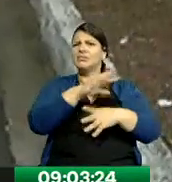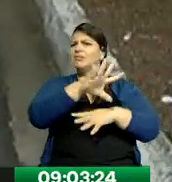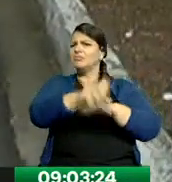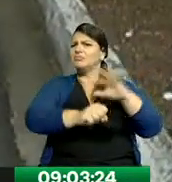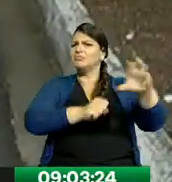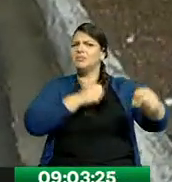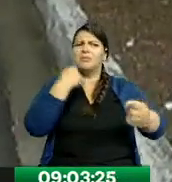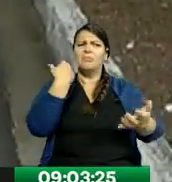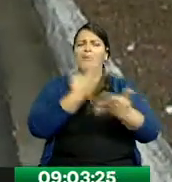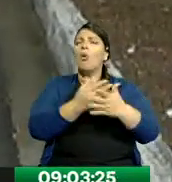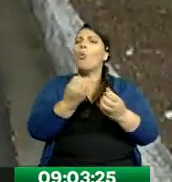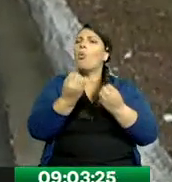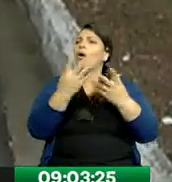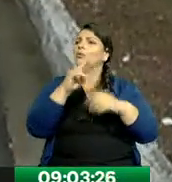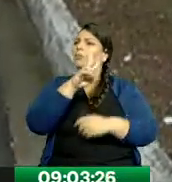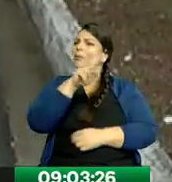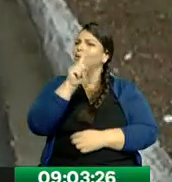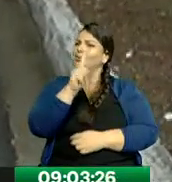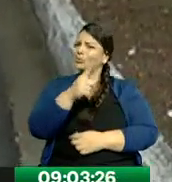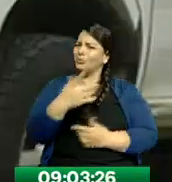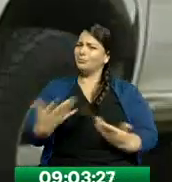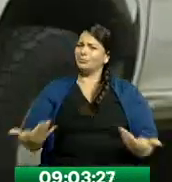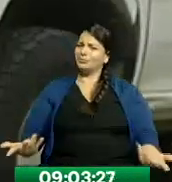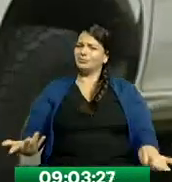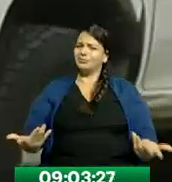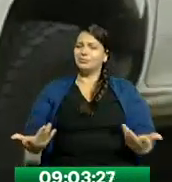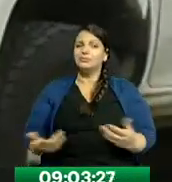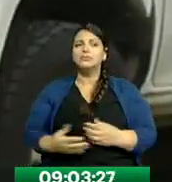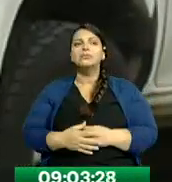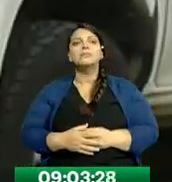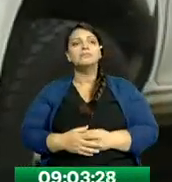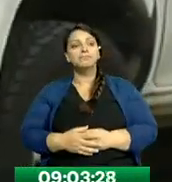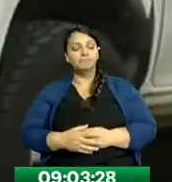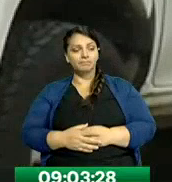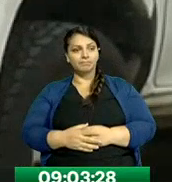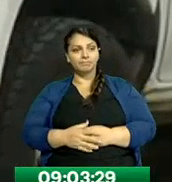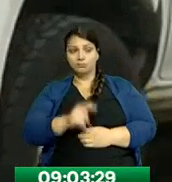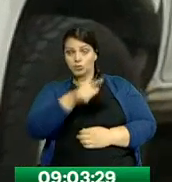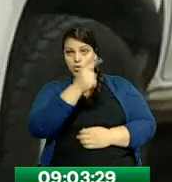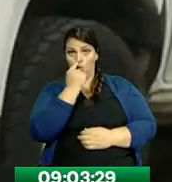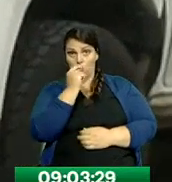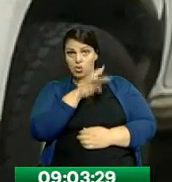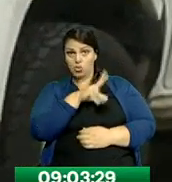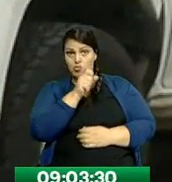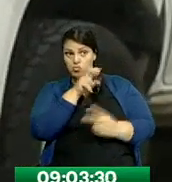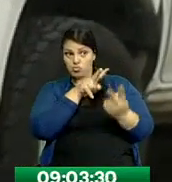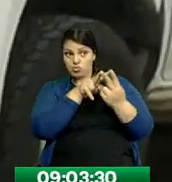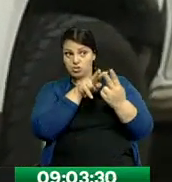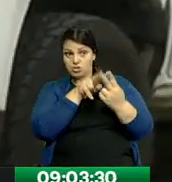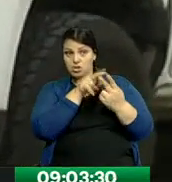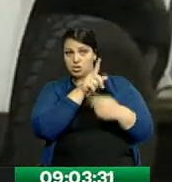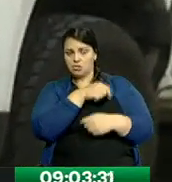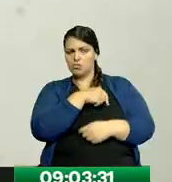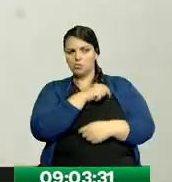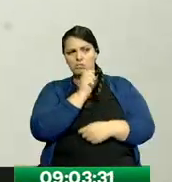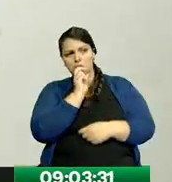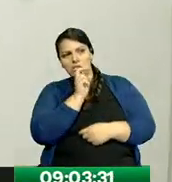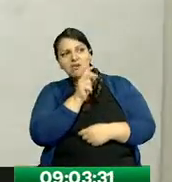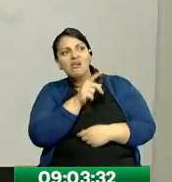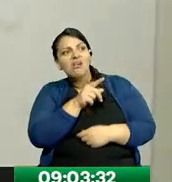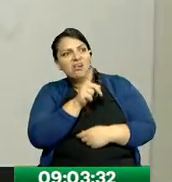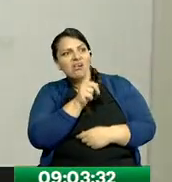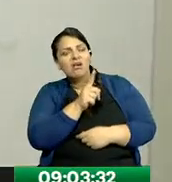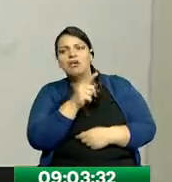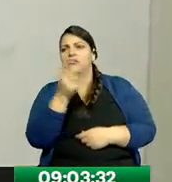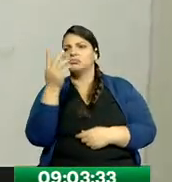pide a los pobladores de Urdesa que si han sido víctimas de algún robo, acudan a comprobar si el hoy detenido ha estado implicado en el